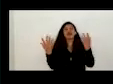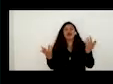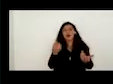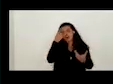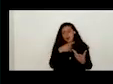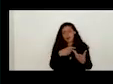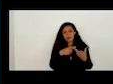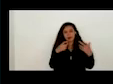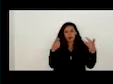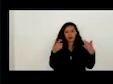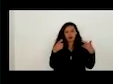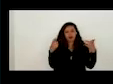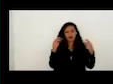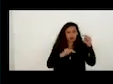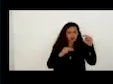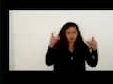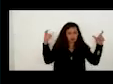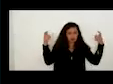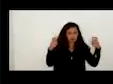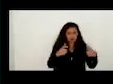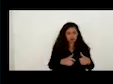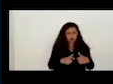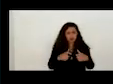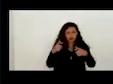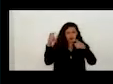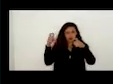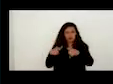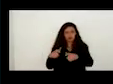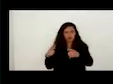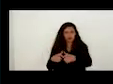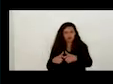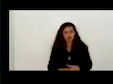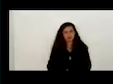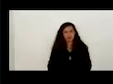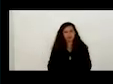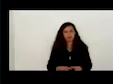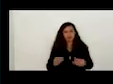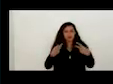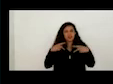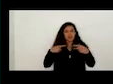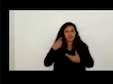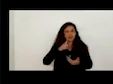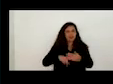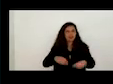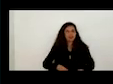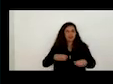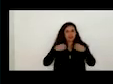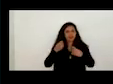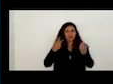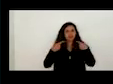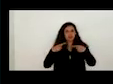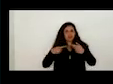son adecuadas, inclusive muchos de los residentes como algunos trabajadores,